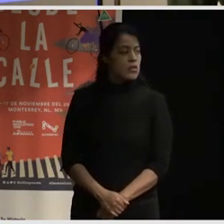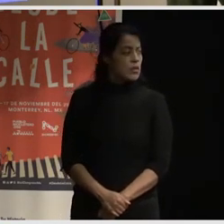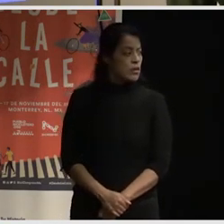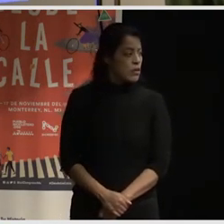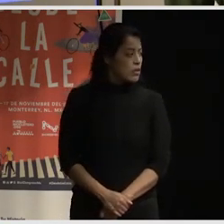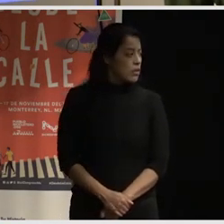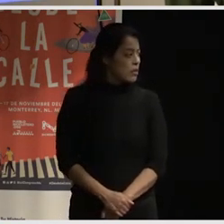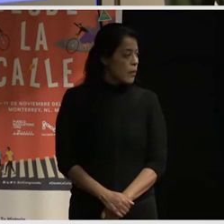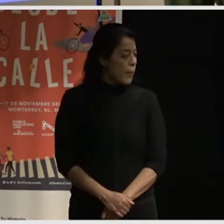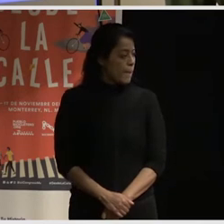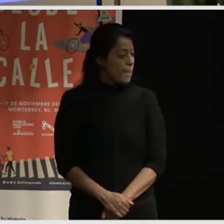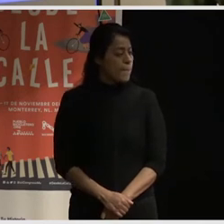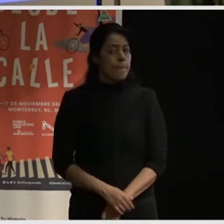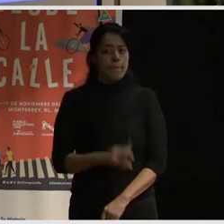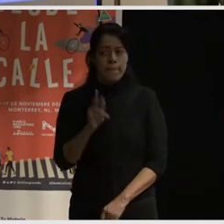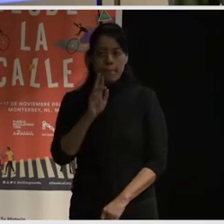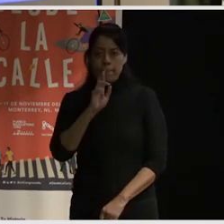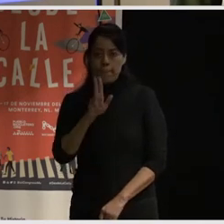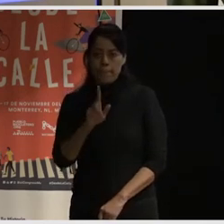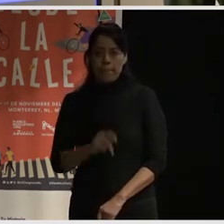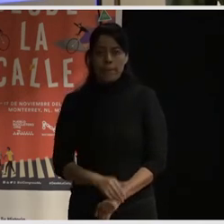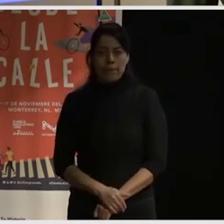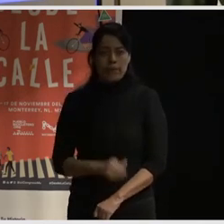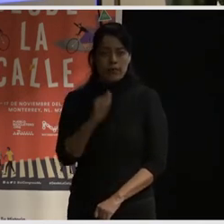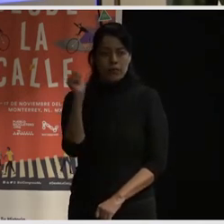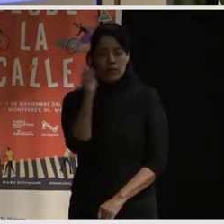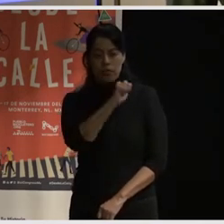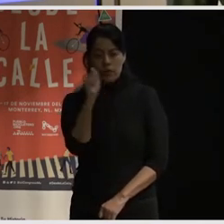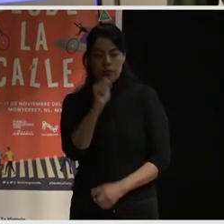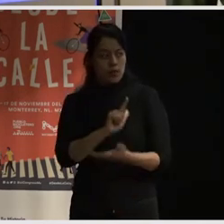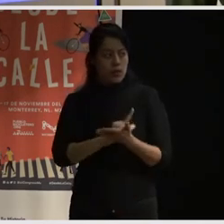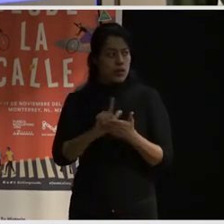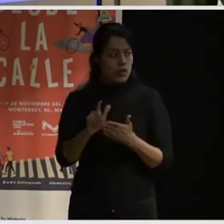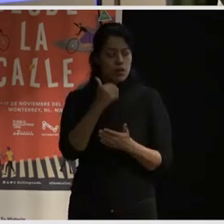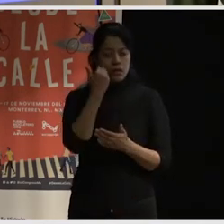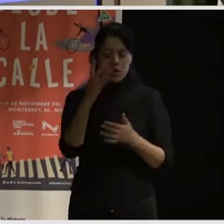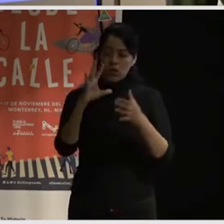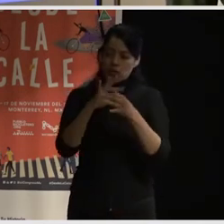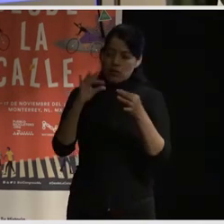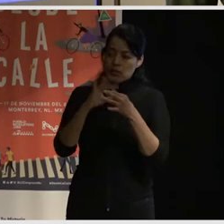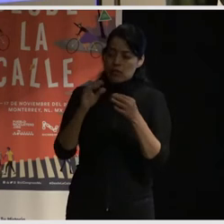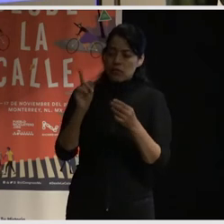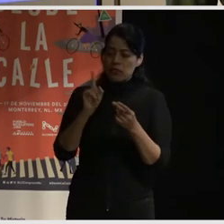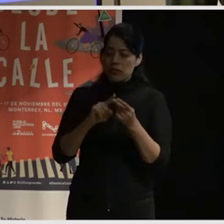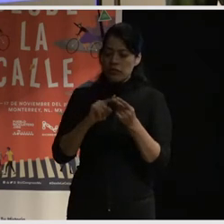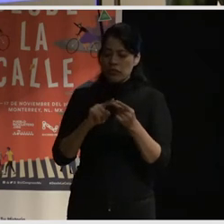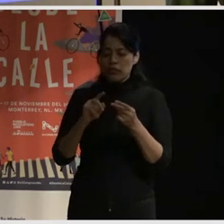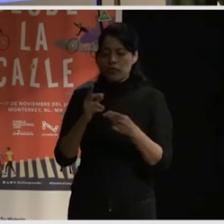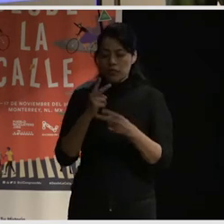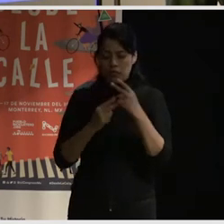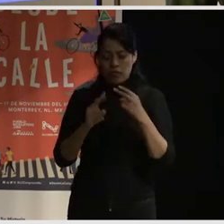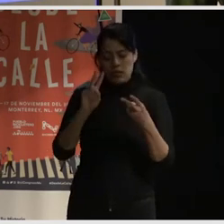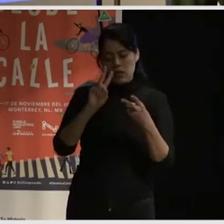bueno para contestar la pregunta el hashtag aire limpio éste quisiera explicarte de dónde viene este hashtag